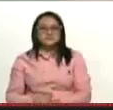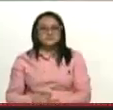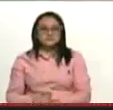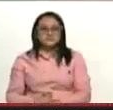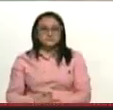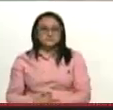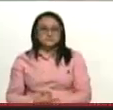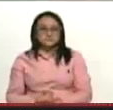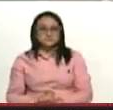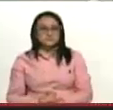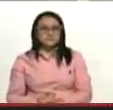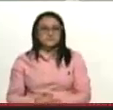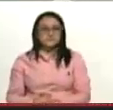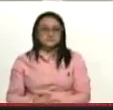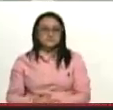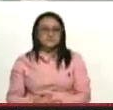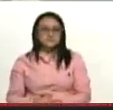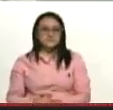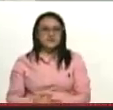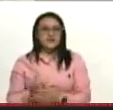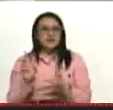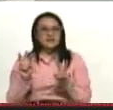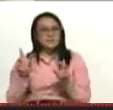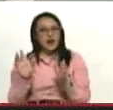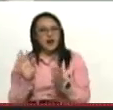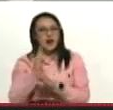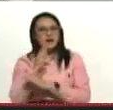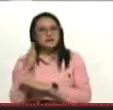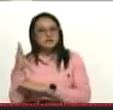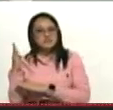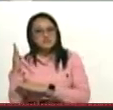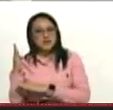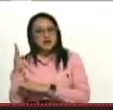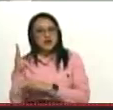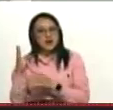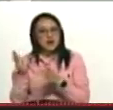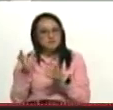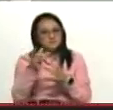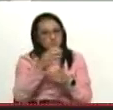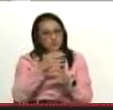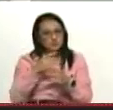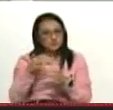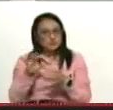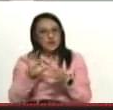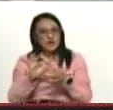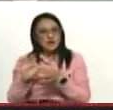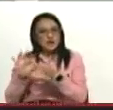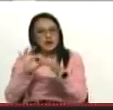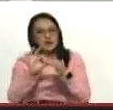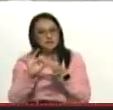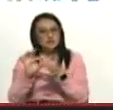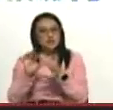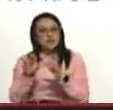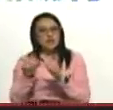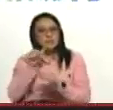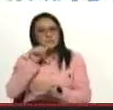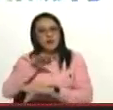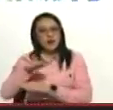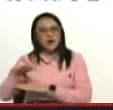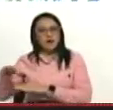la civilización caribeña está basada en Islas y está relacionada con el mar